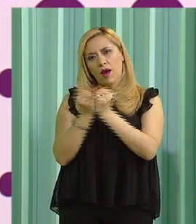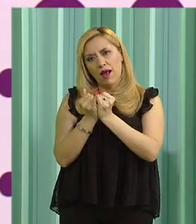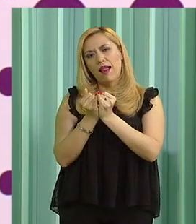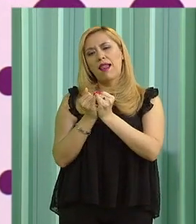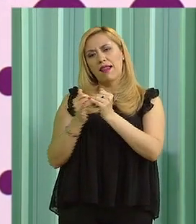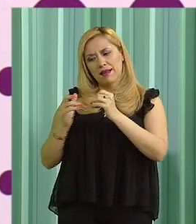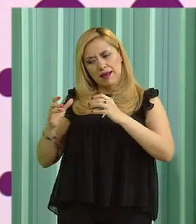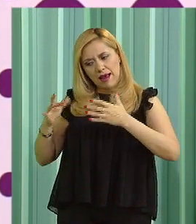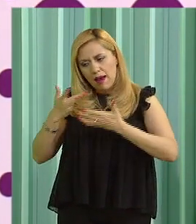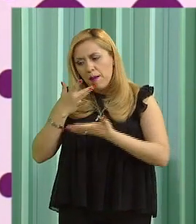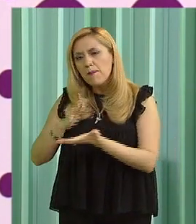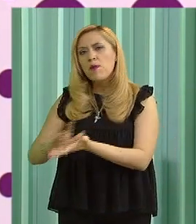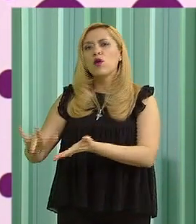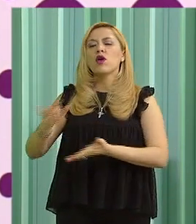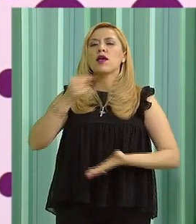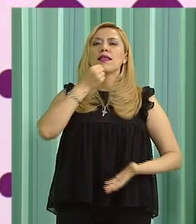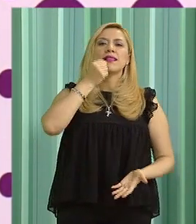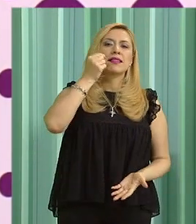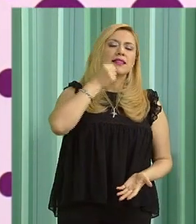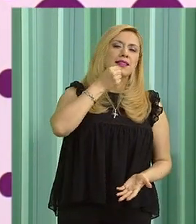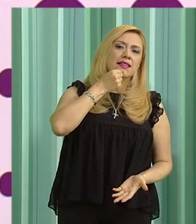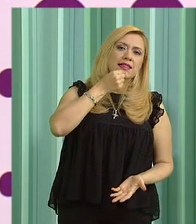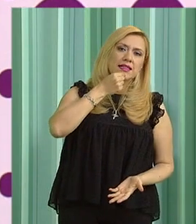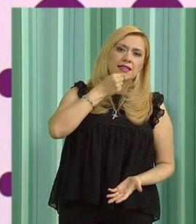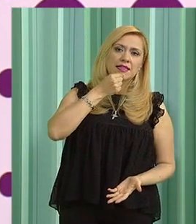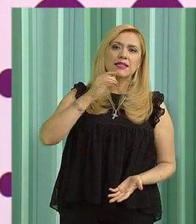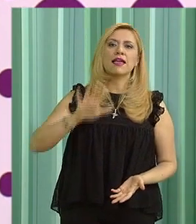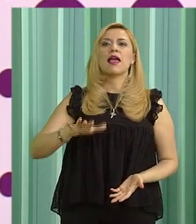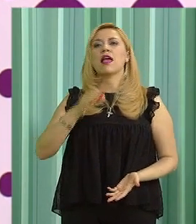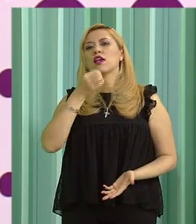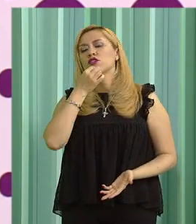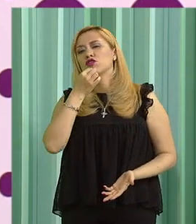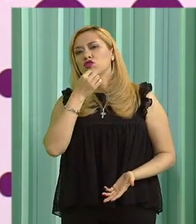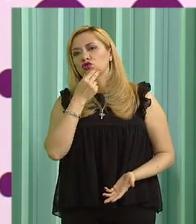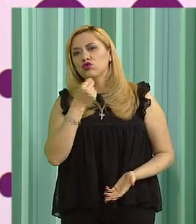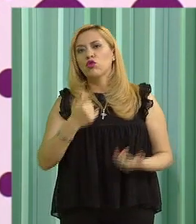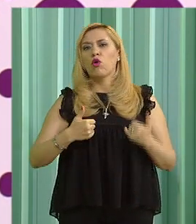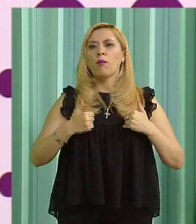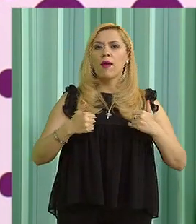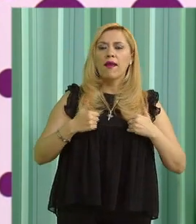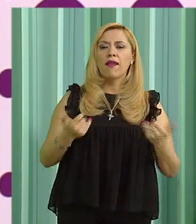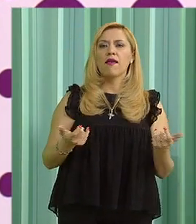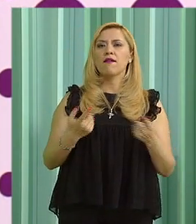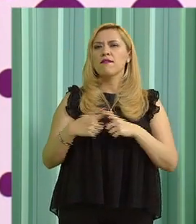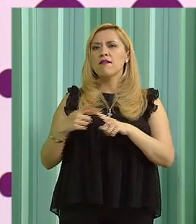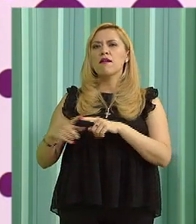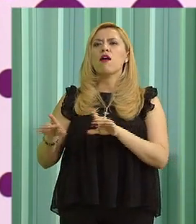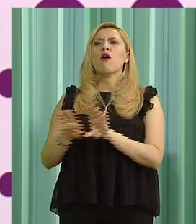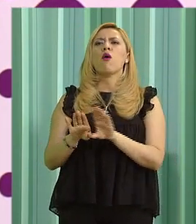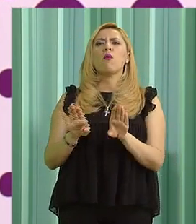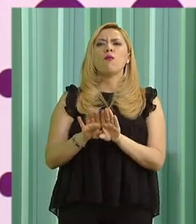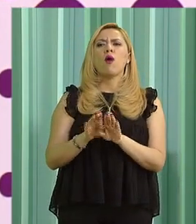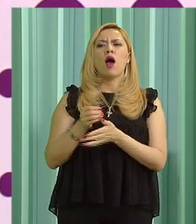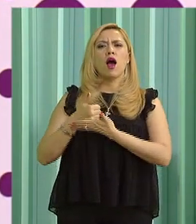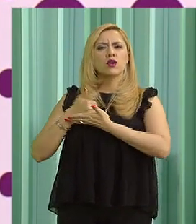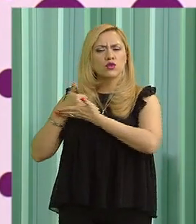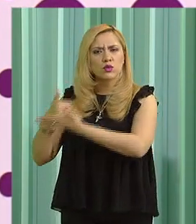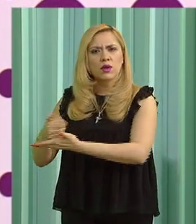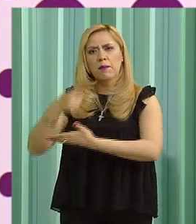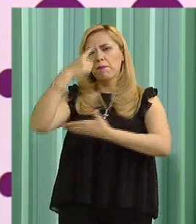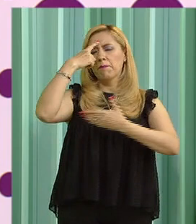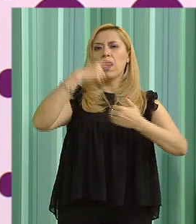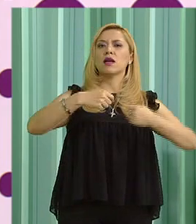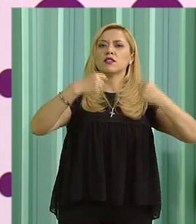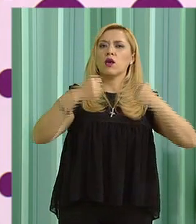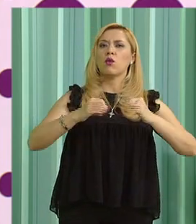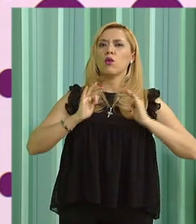sea niñas, niños y adolescentes que están con sus familias previniendo que salgan, ¿no? Ayudando a generar ambientes seguros dentro de